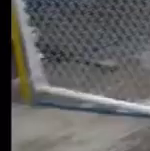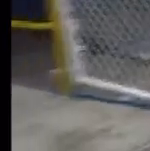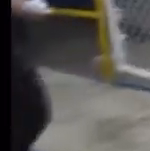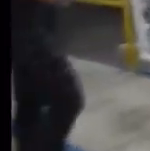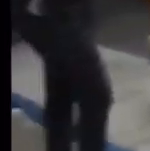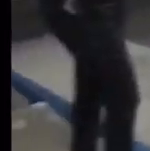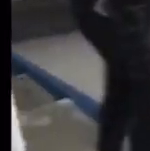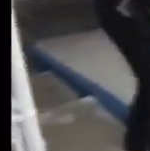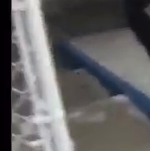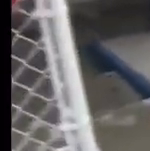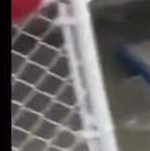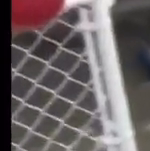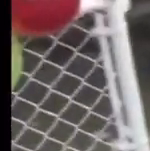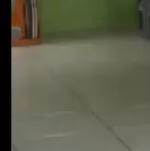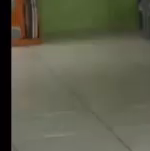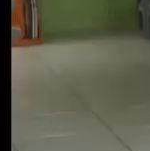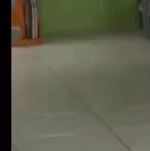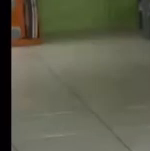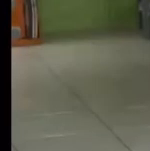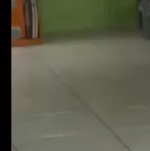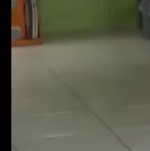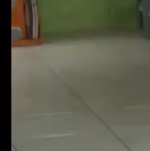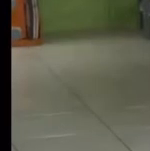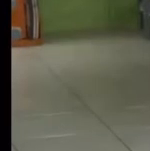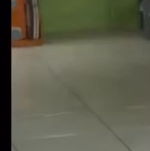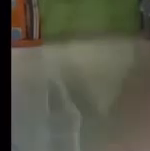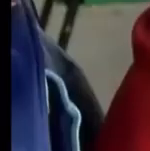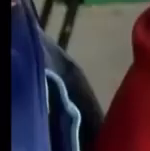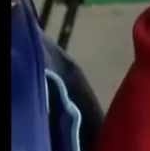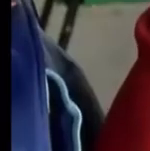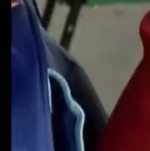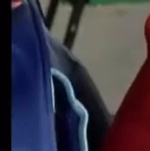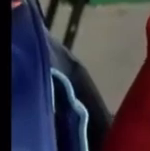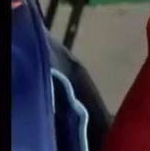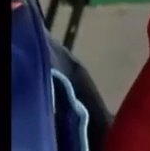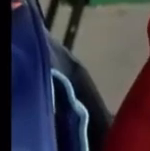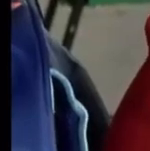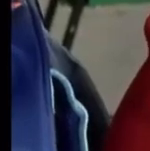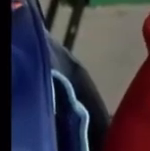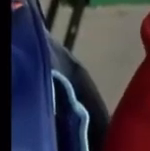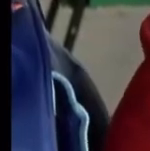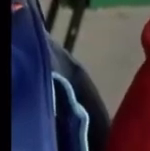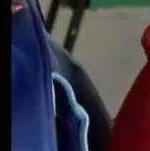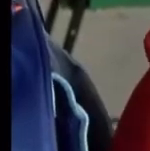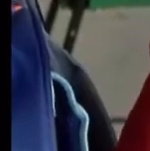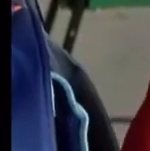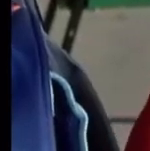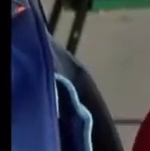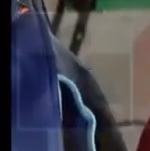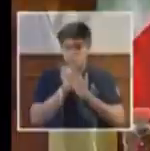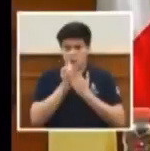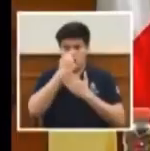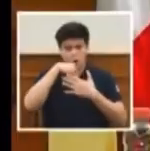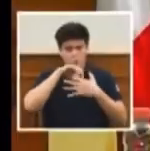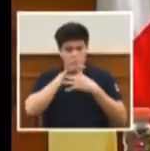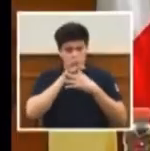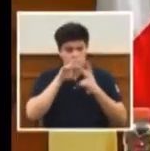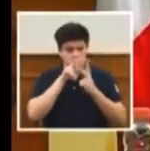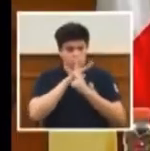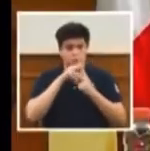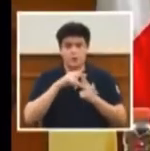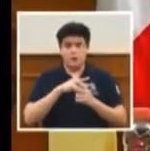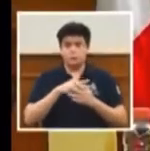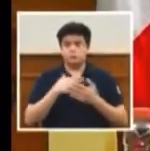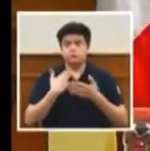clases presenciales pasan de 2 a 4 horas y los planteles que habían sido cerrados por contagio volverán a abrir del lunes y